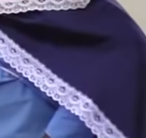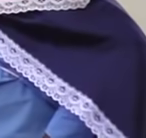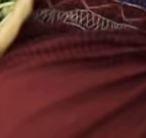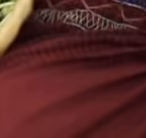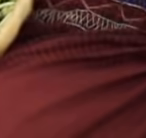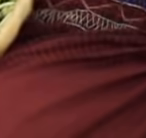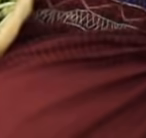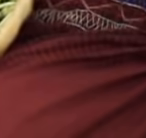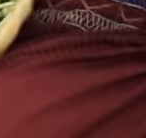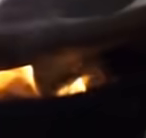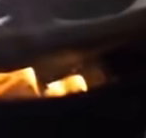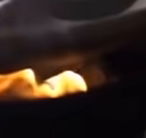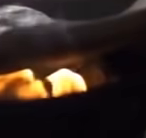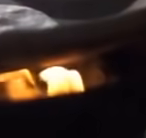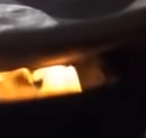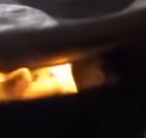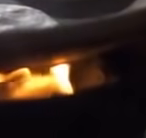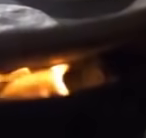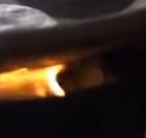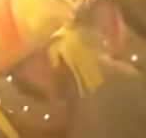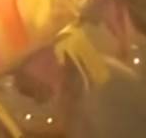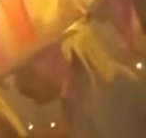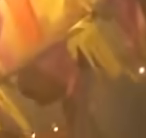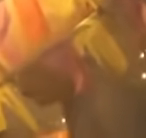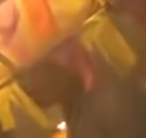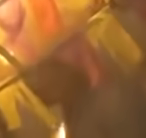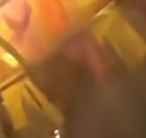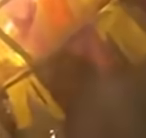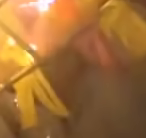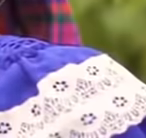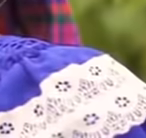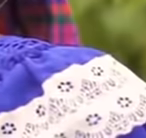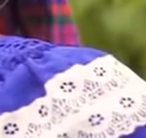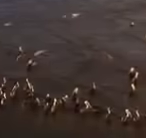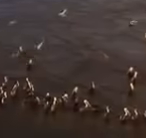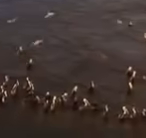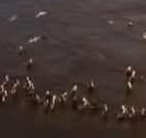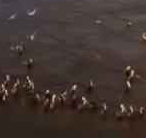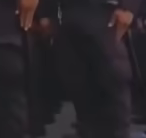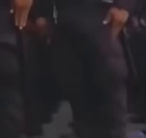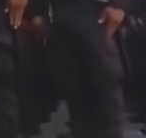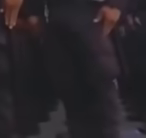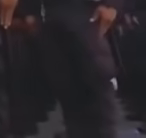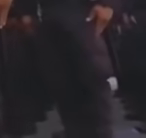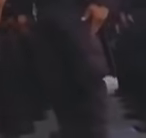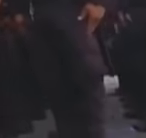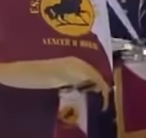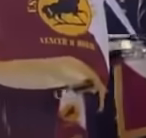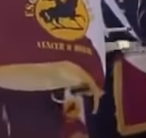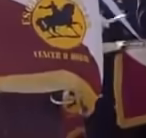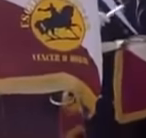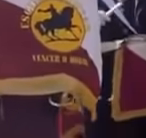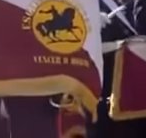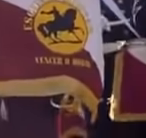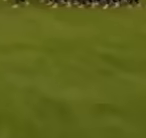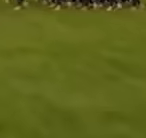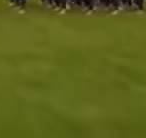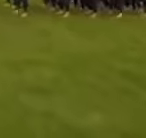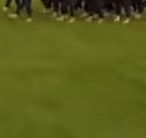Agradecemos a los medios de comunicación por enlazarse a la cadena nacional de radio y televisión.